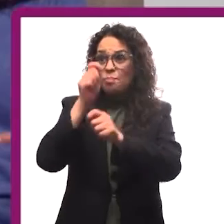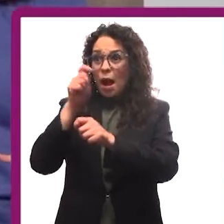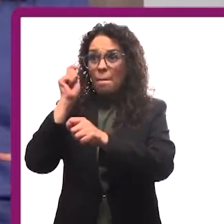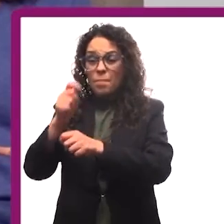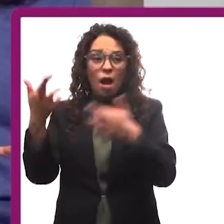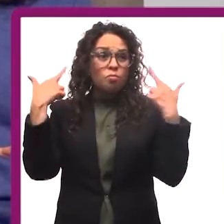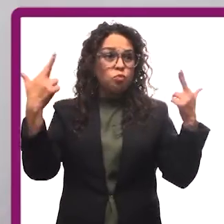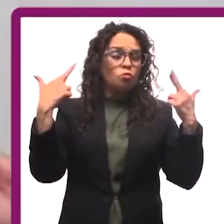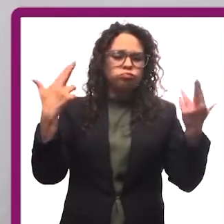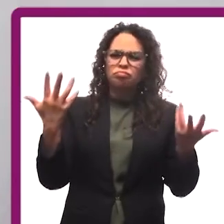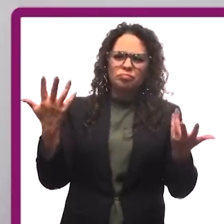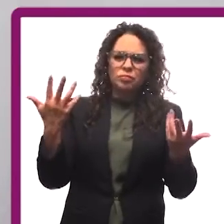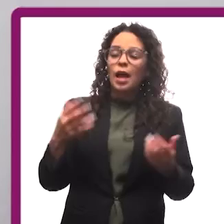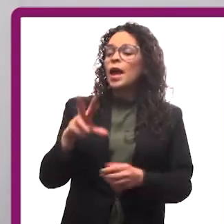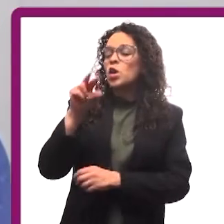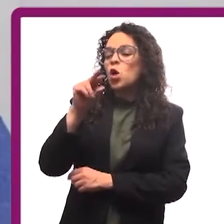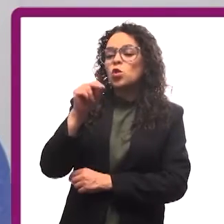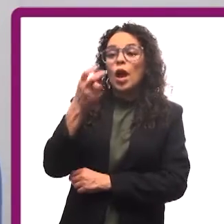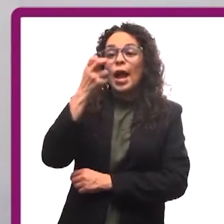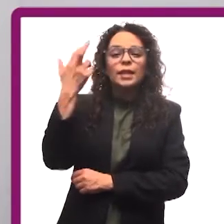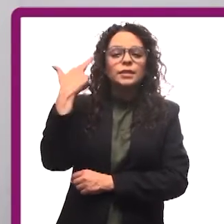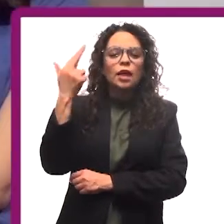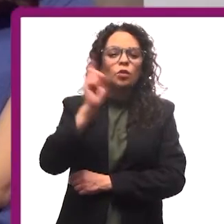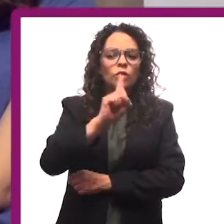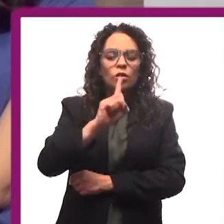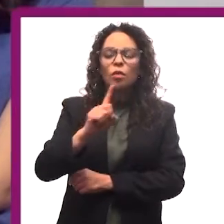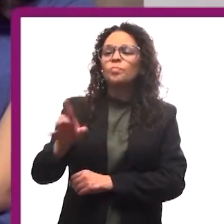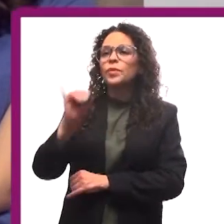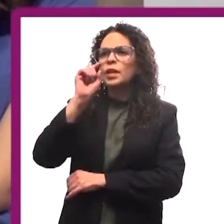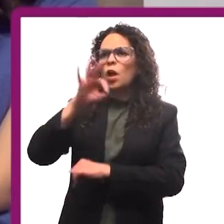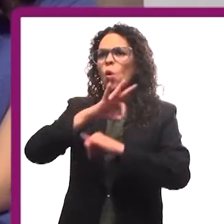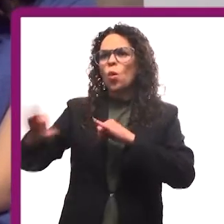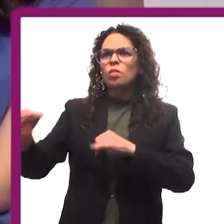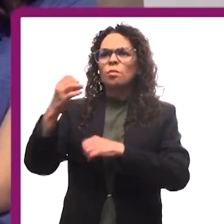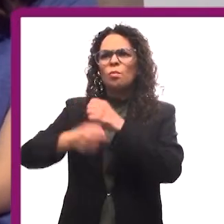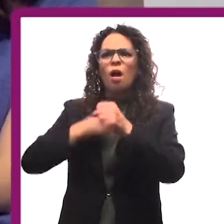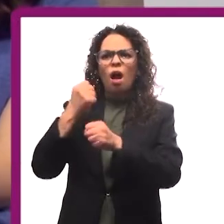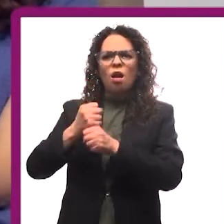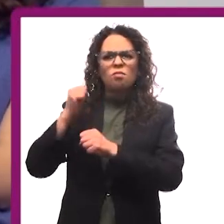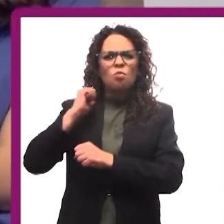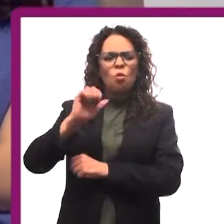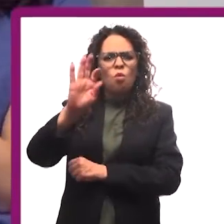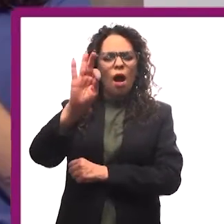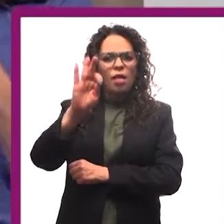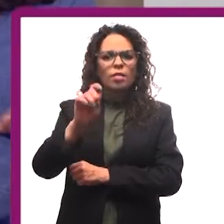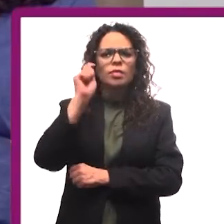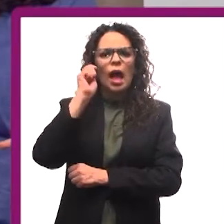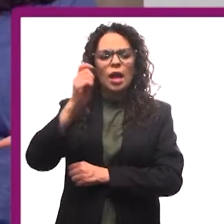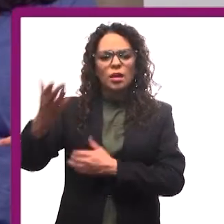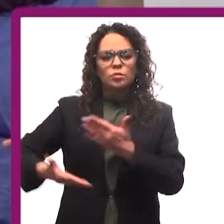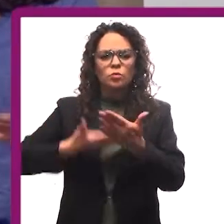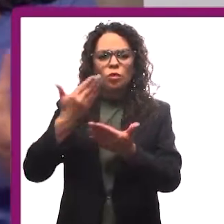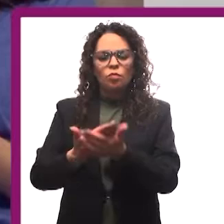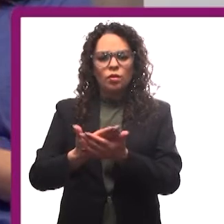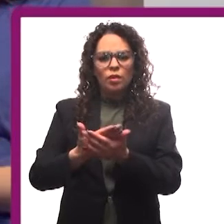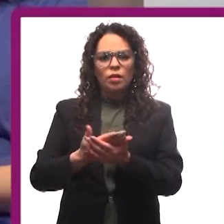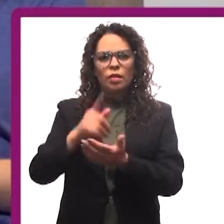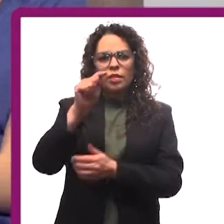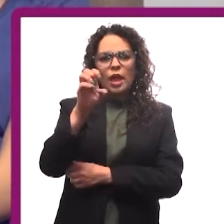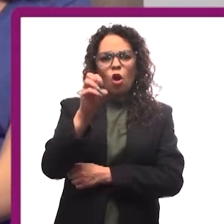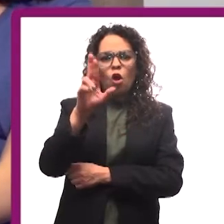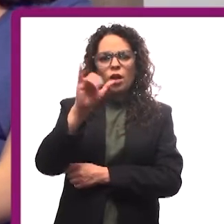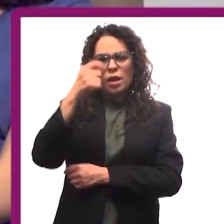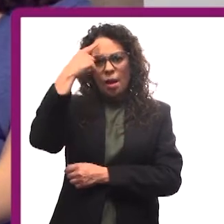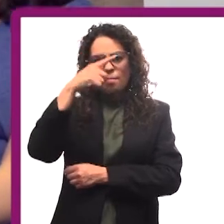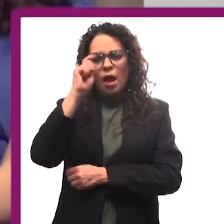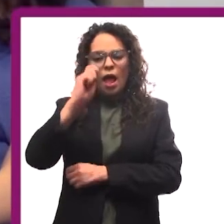tipo de ruido. A finales de los 40, Klaus Shannon y Warren Weaver propusieron la teoría matemática de la